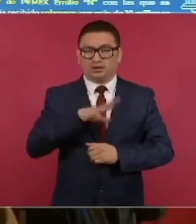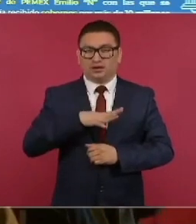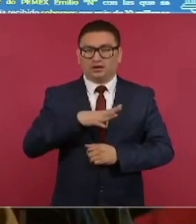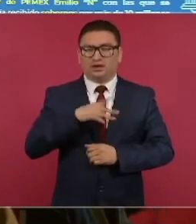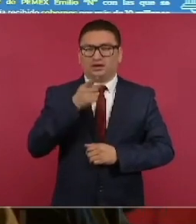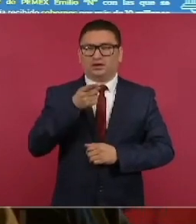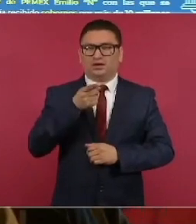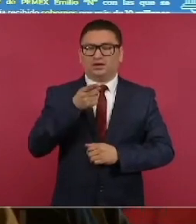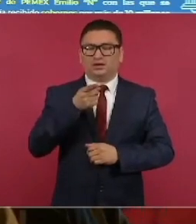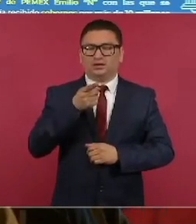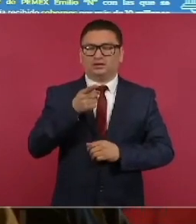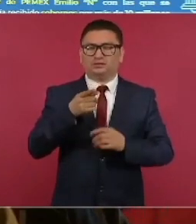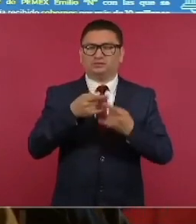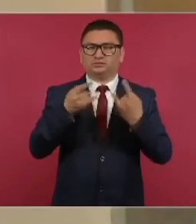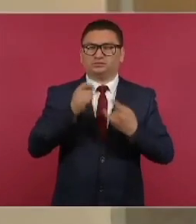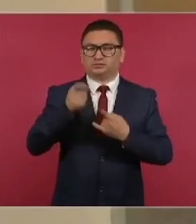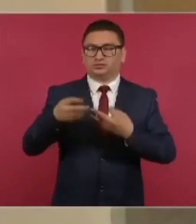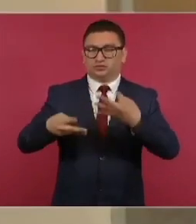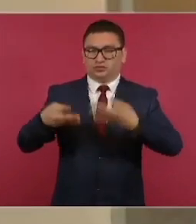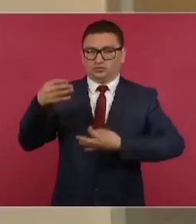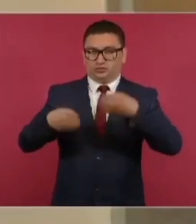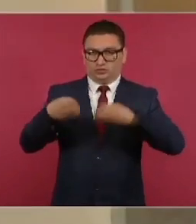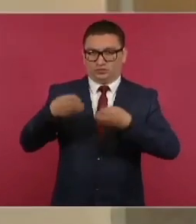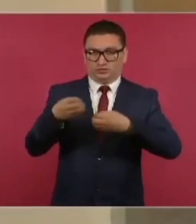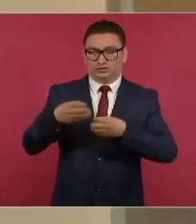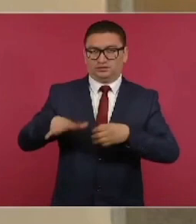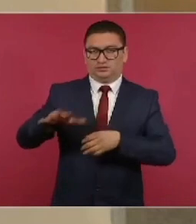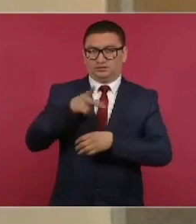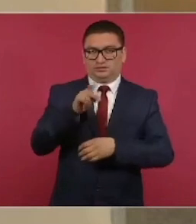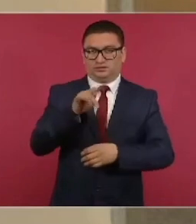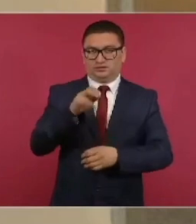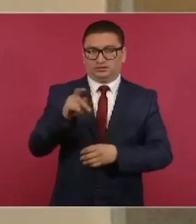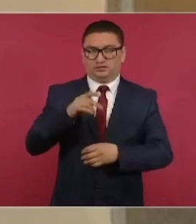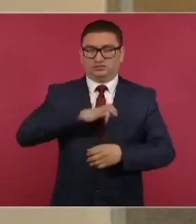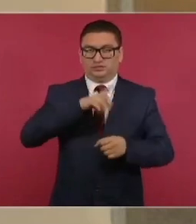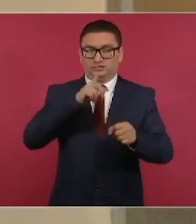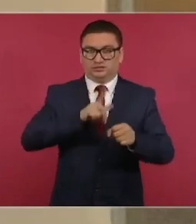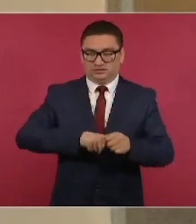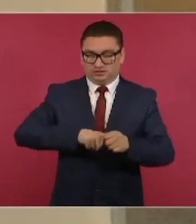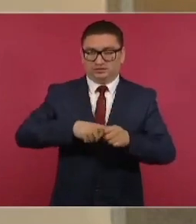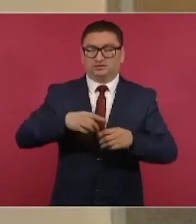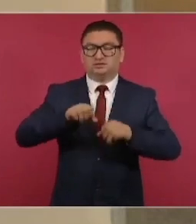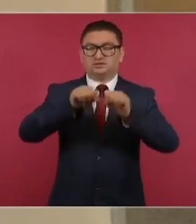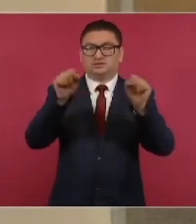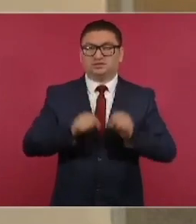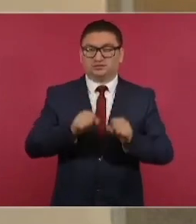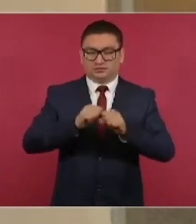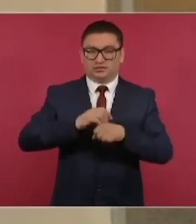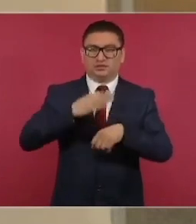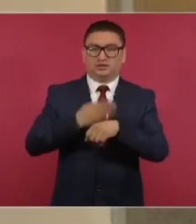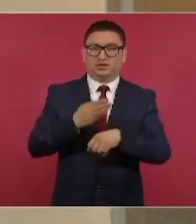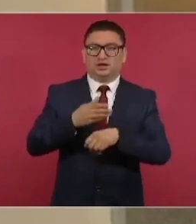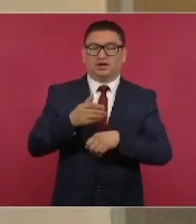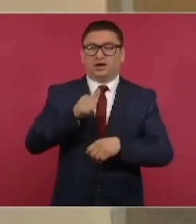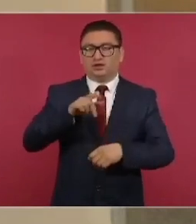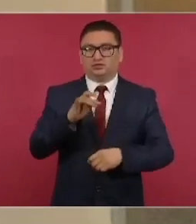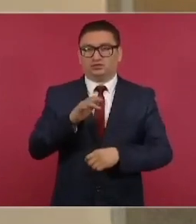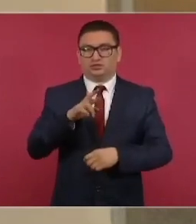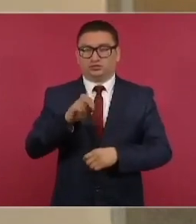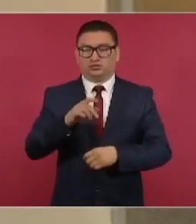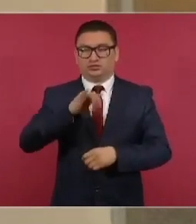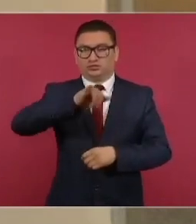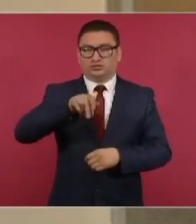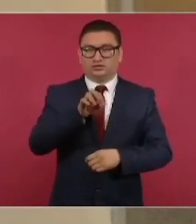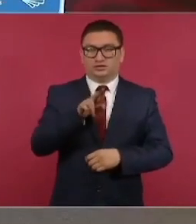están se trata del juez de distrito especializado en el sistema penal acusatorio Gerardo Genaro Alarcón